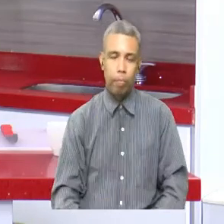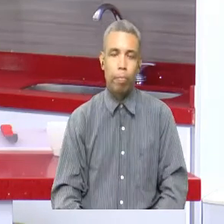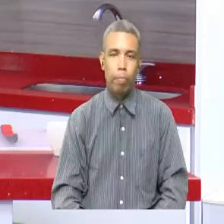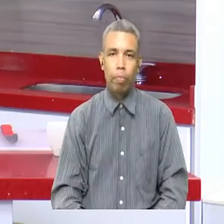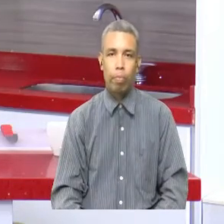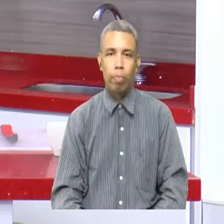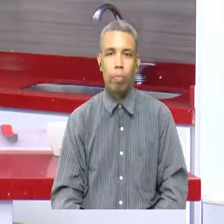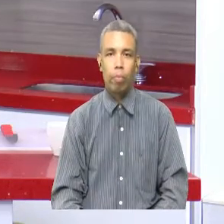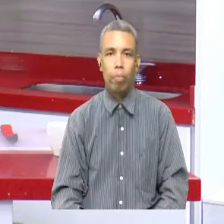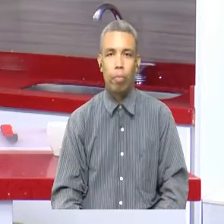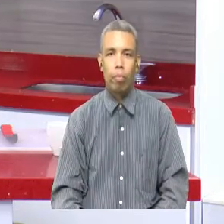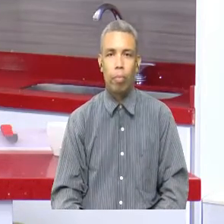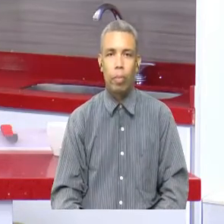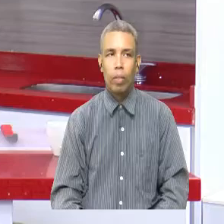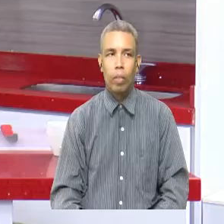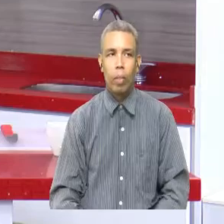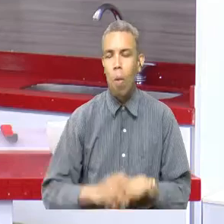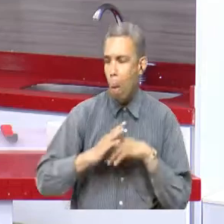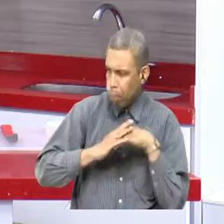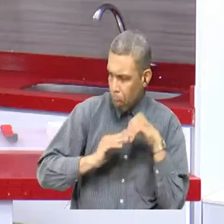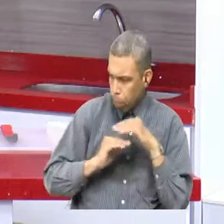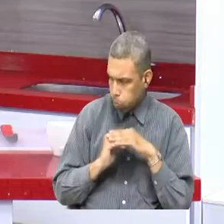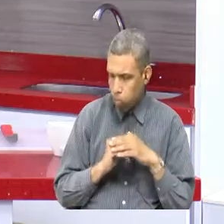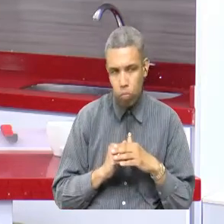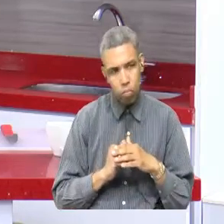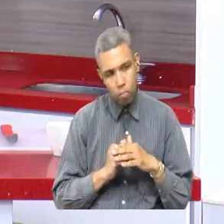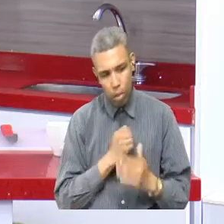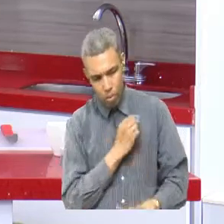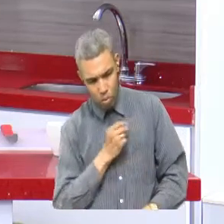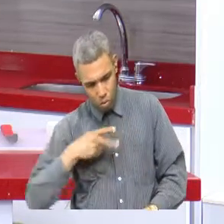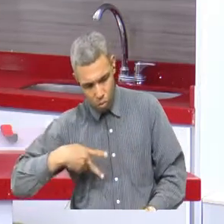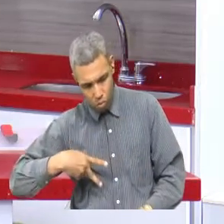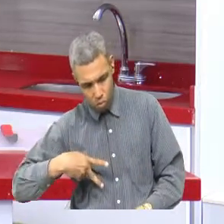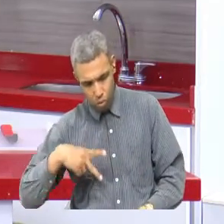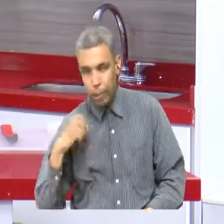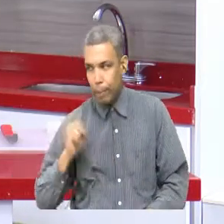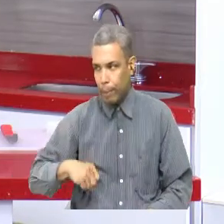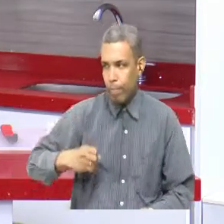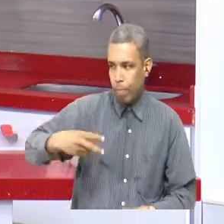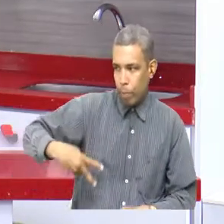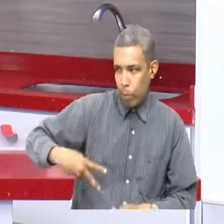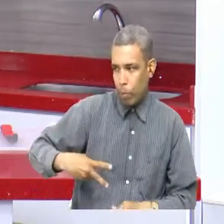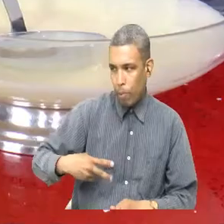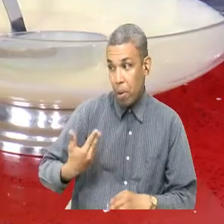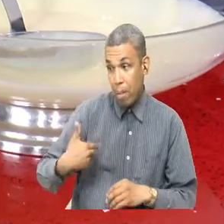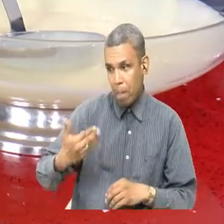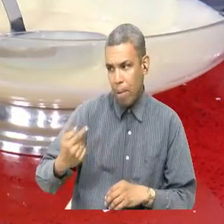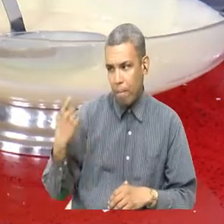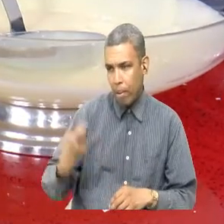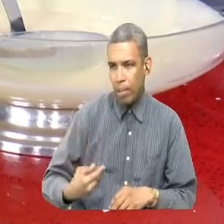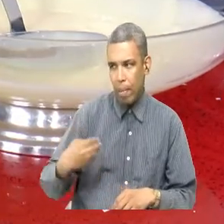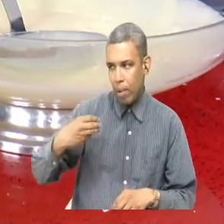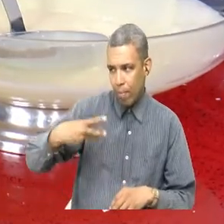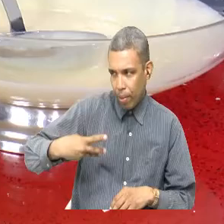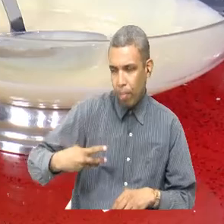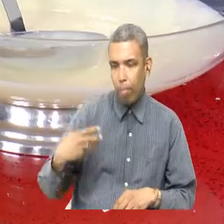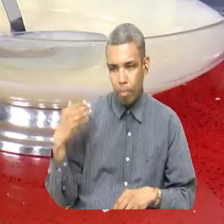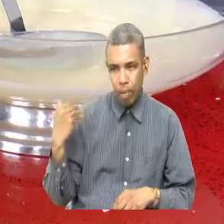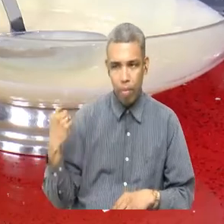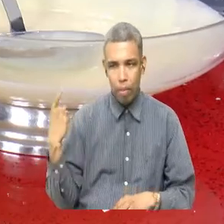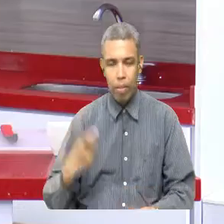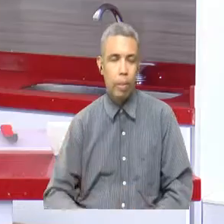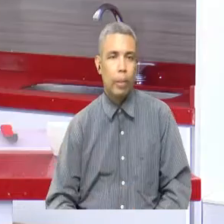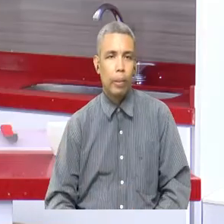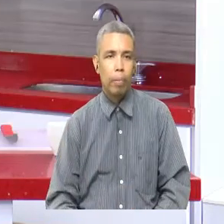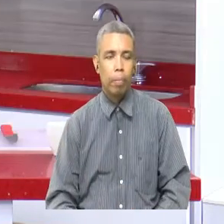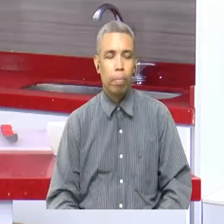De mezcla. Ya con esta sería la segunda, capa de mezcla. Permítame. Ok. Vamos de pronto, sí,